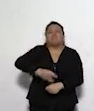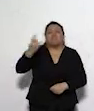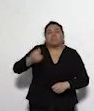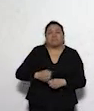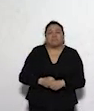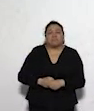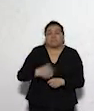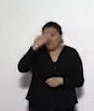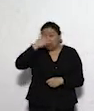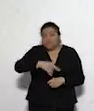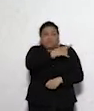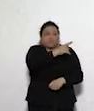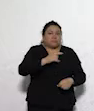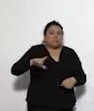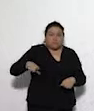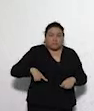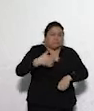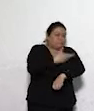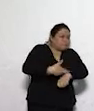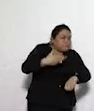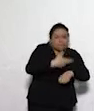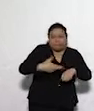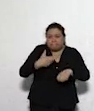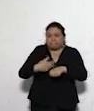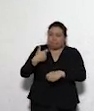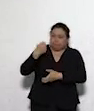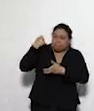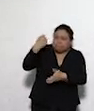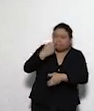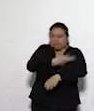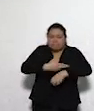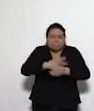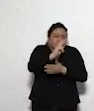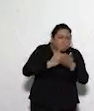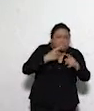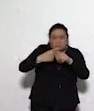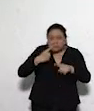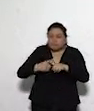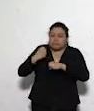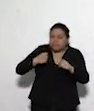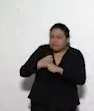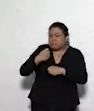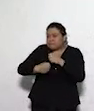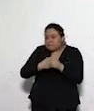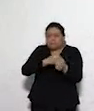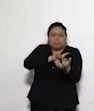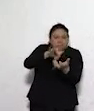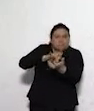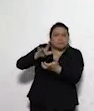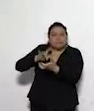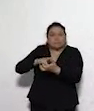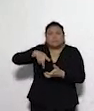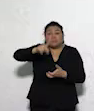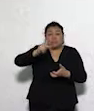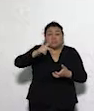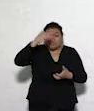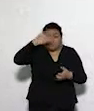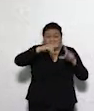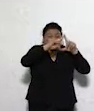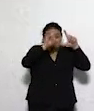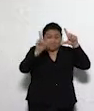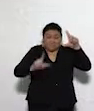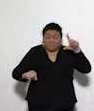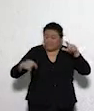emprendidas y cuantiosos los recursos que se han destinado para ello a través de los años, lo cierto es que nuestro país lleva más de una